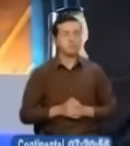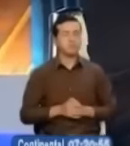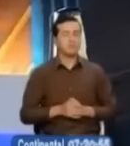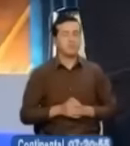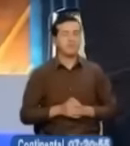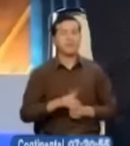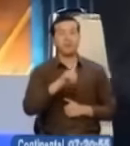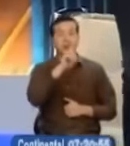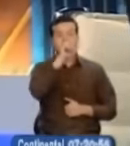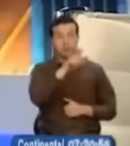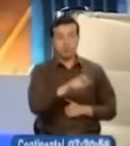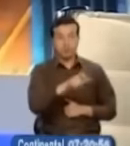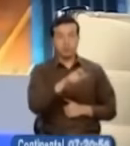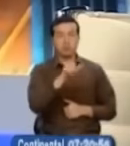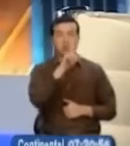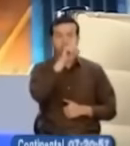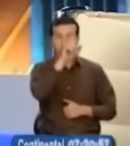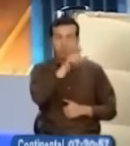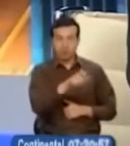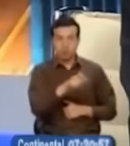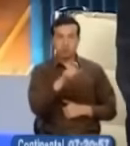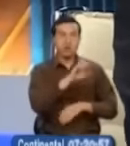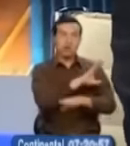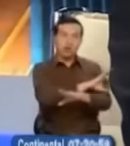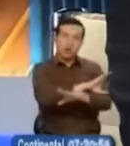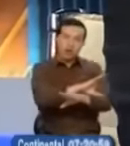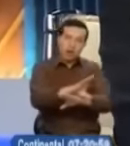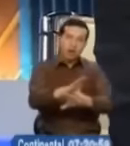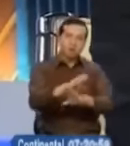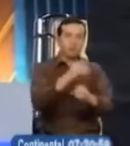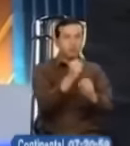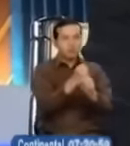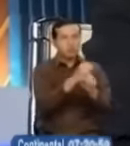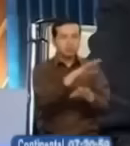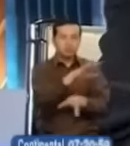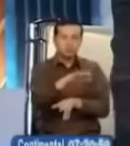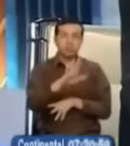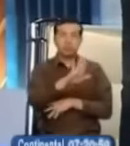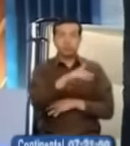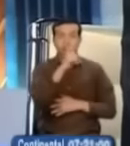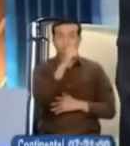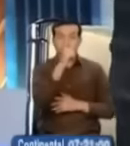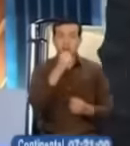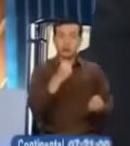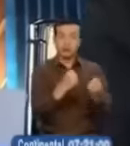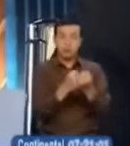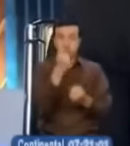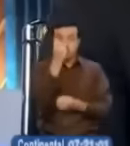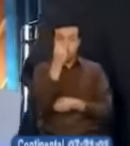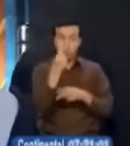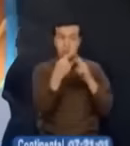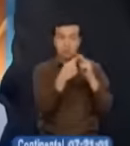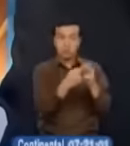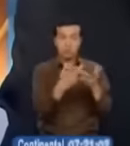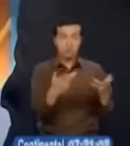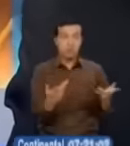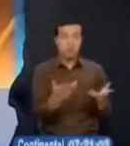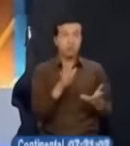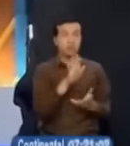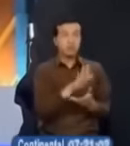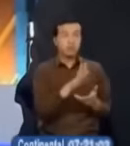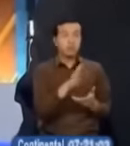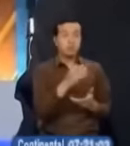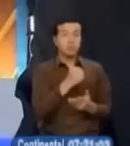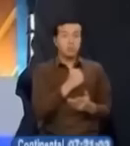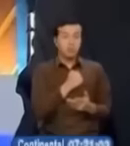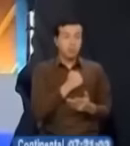una persona que forma parte de este sector de la población y que requiere el apoyo a las finanzas populares, por lo general, pues no tiene